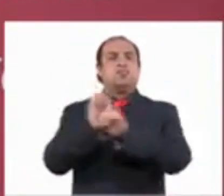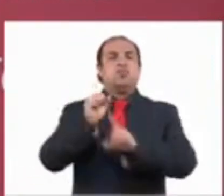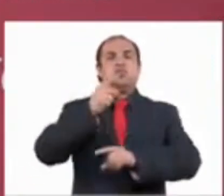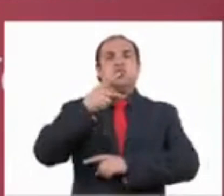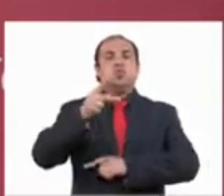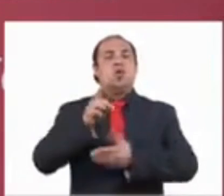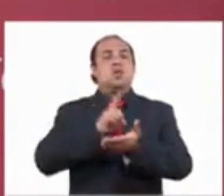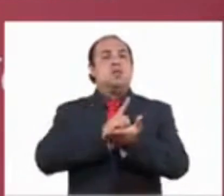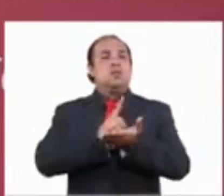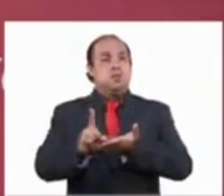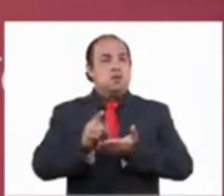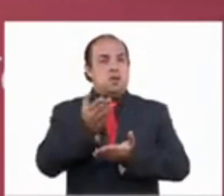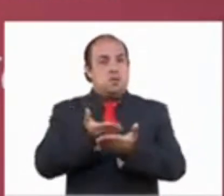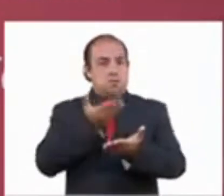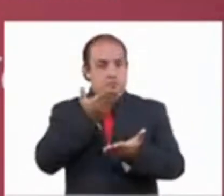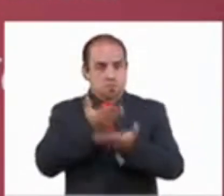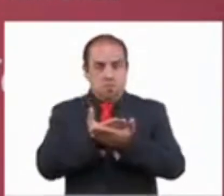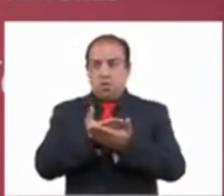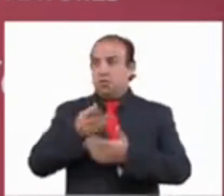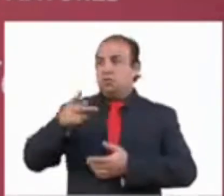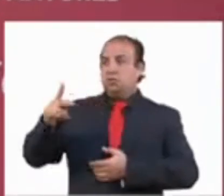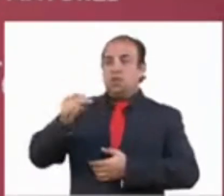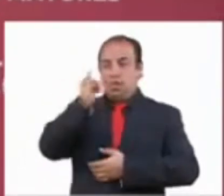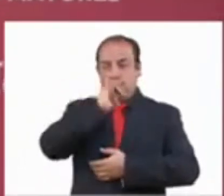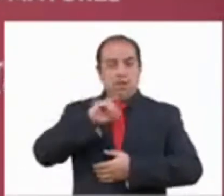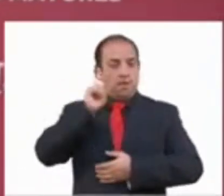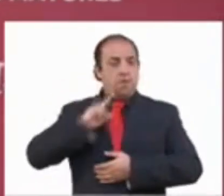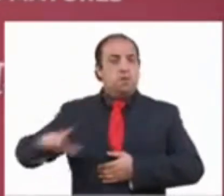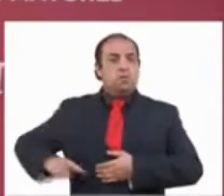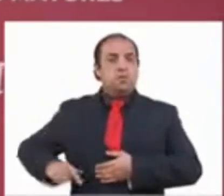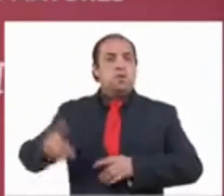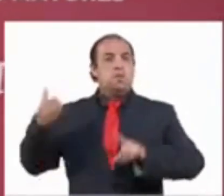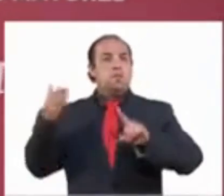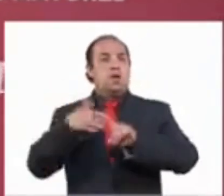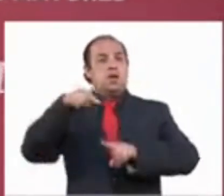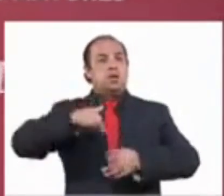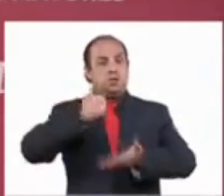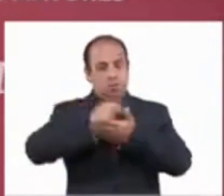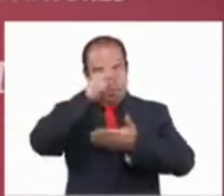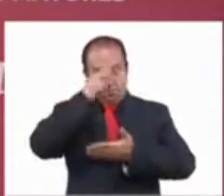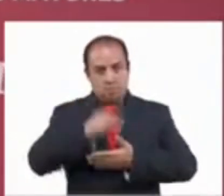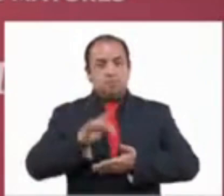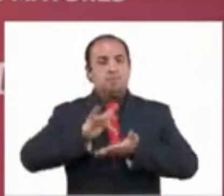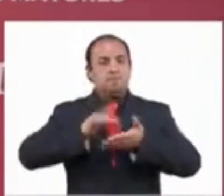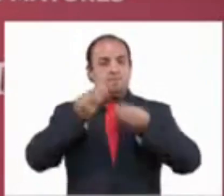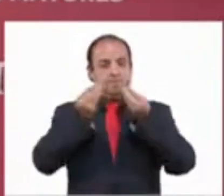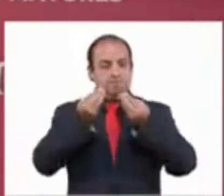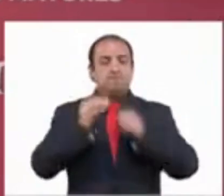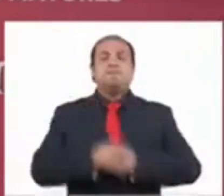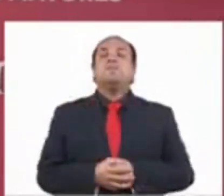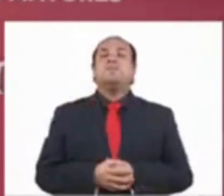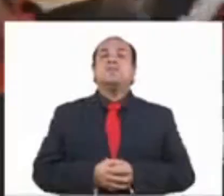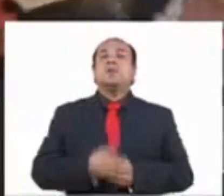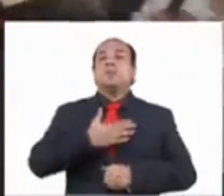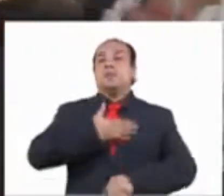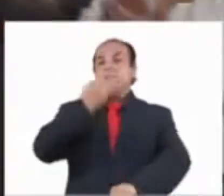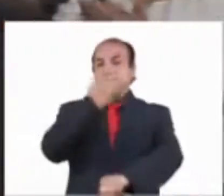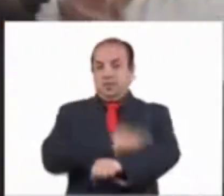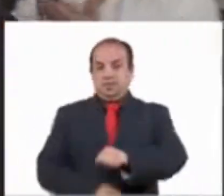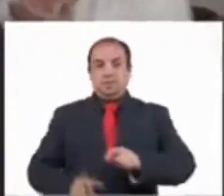a iniciativa de la jefa de gobierno para aquí, para la Ciudad de México. Muchísimas gracias y buenas tardes.